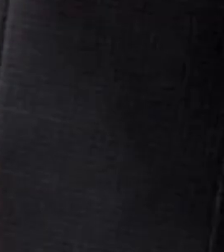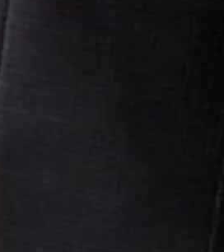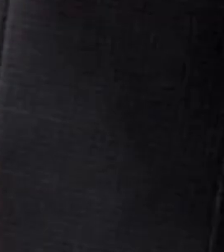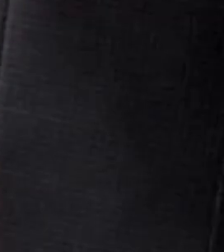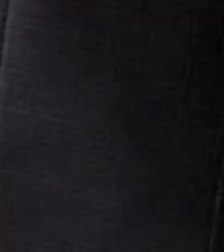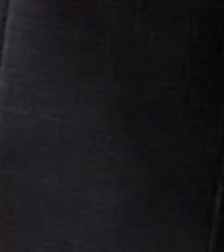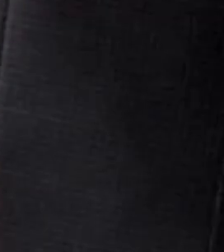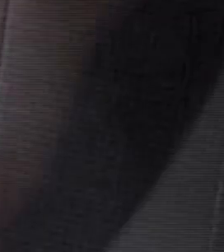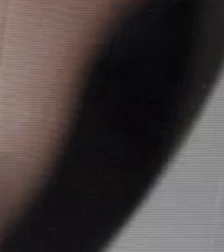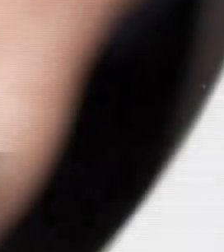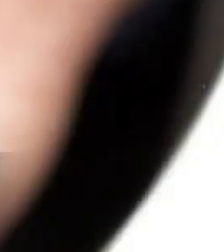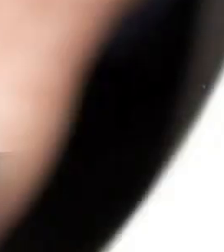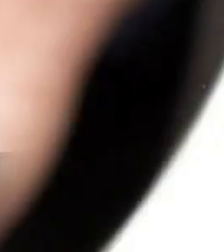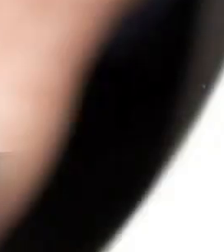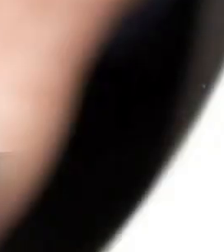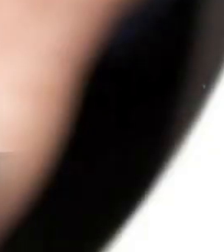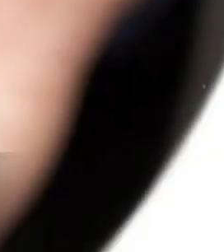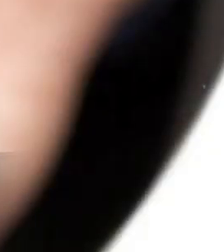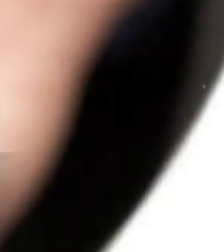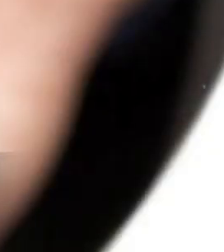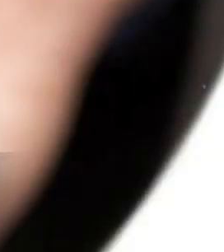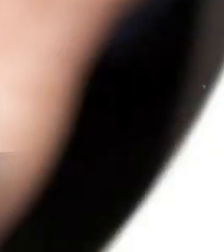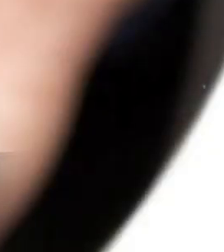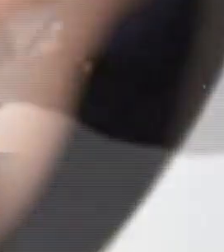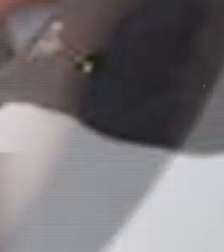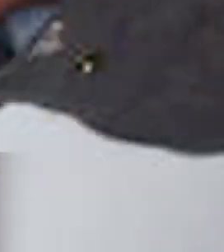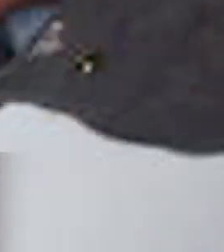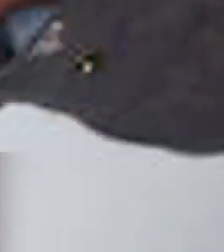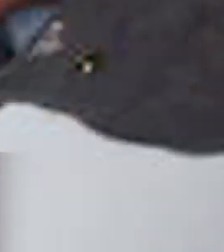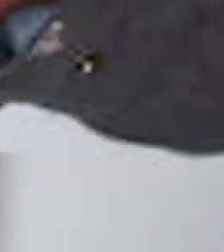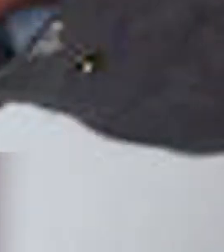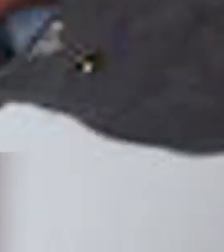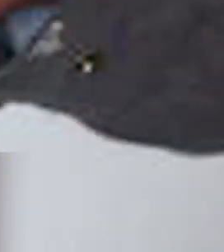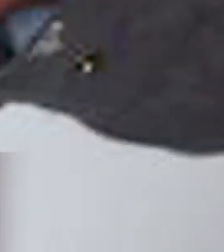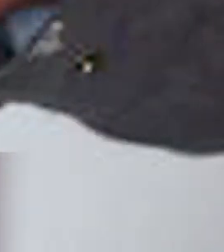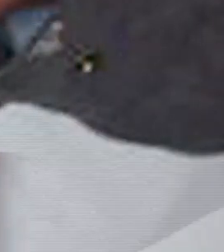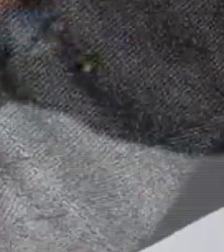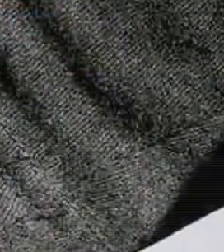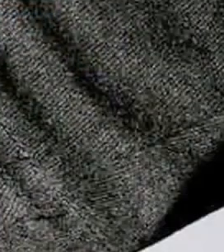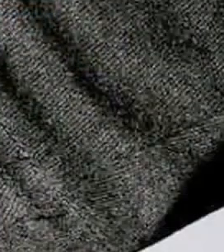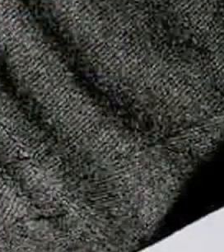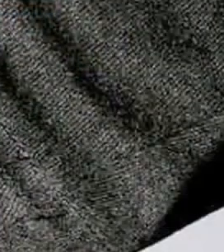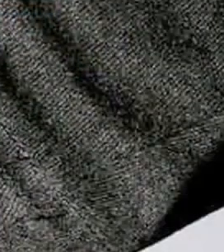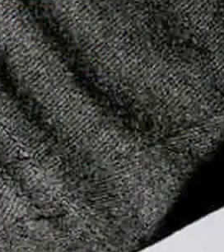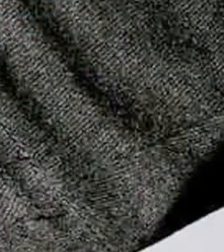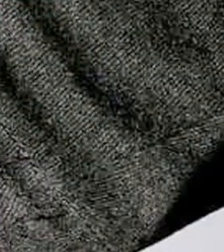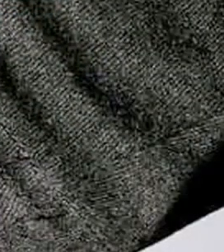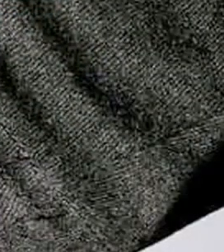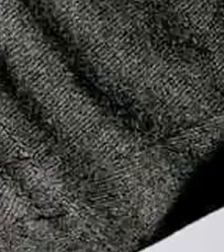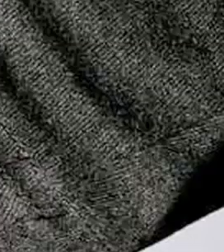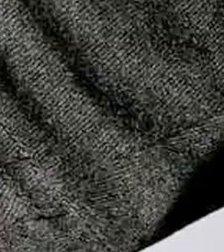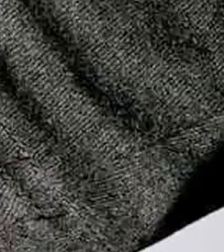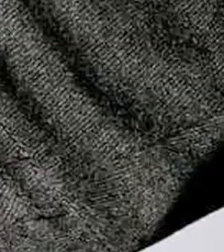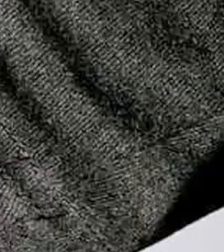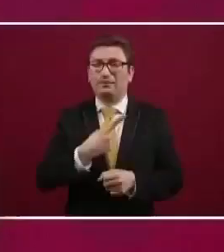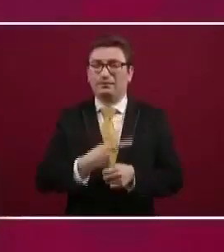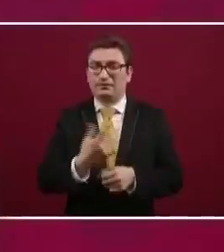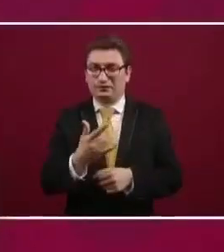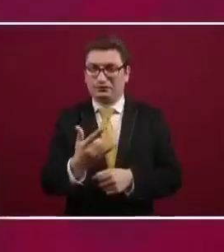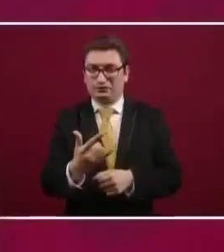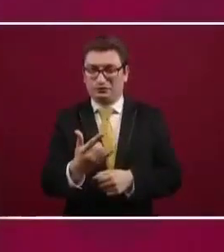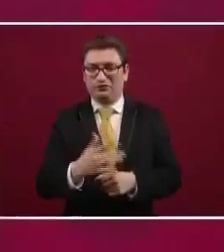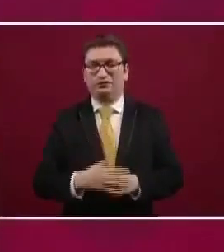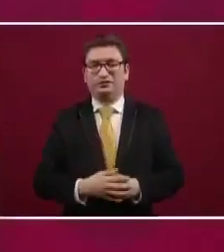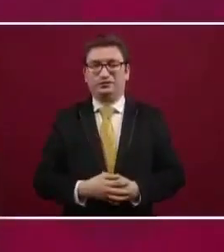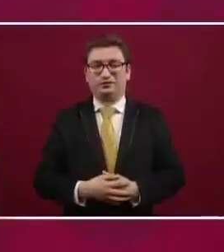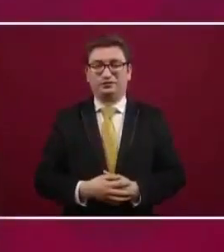otros países de américa latina ya que los casos de corrupción investigados por las autoridades mexicanas a menudo son vistos como politizados el